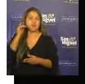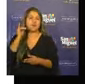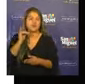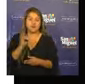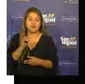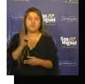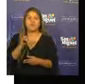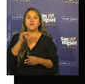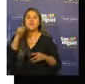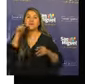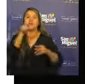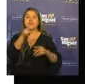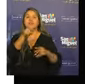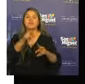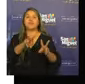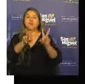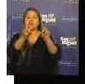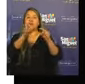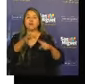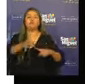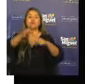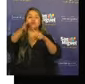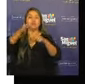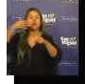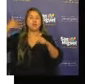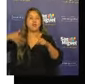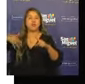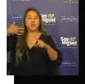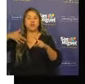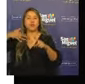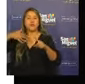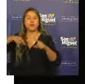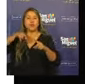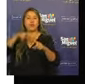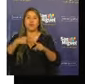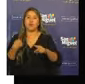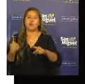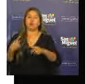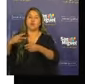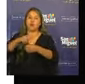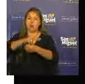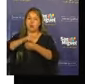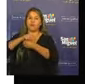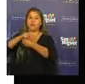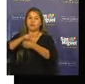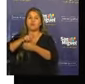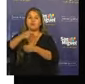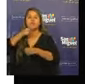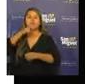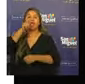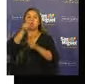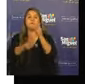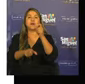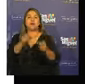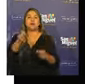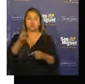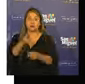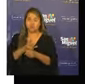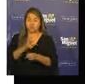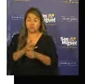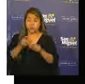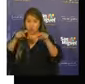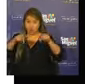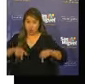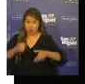de los ejes más centrales de nuestra administración, es las personas mayores. Hoy día